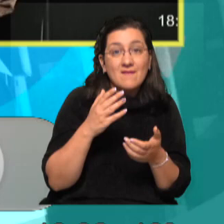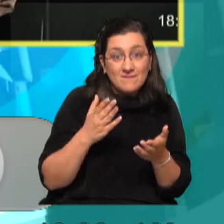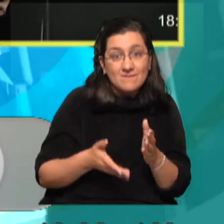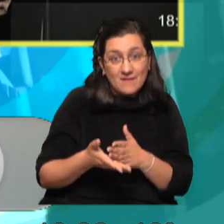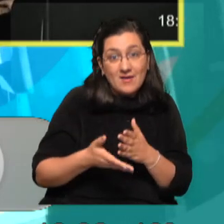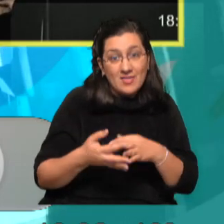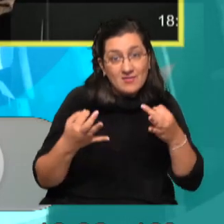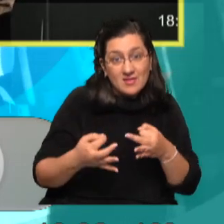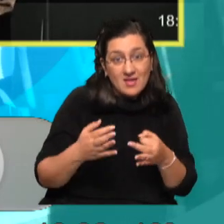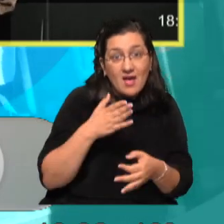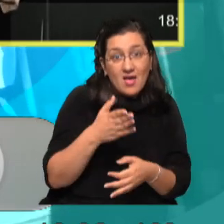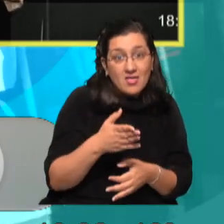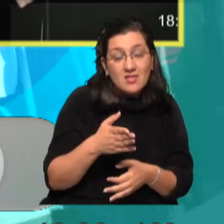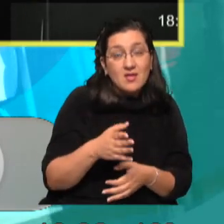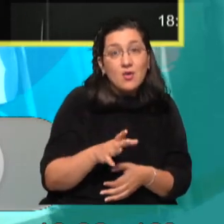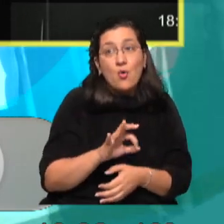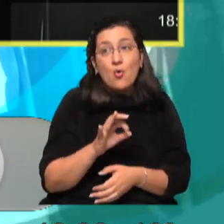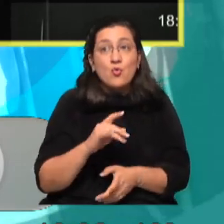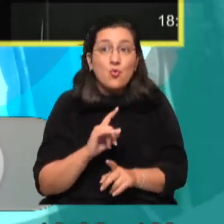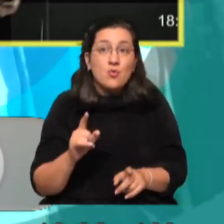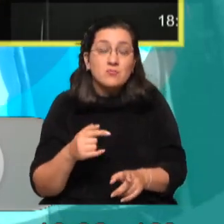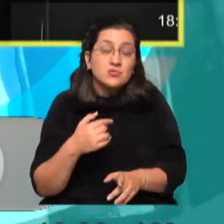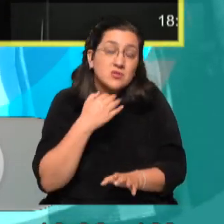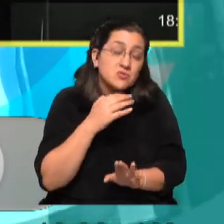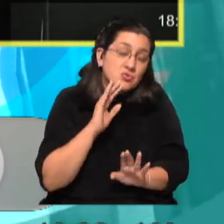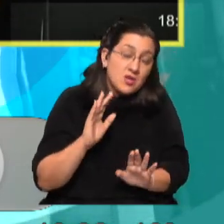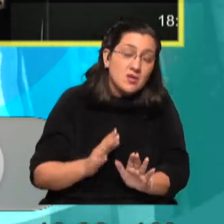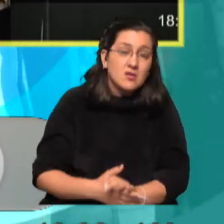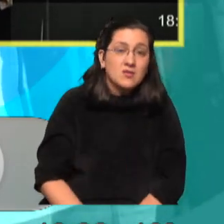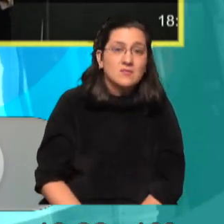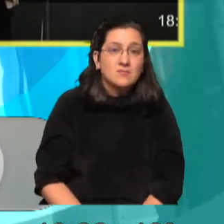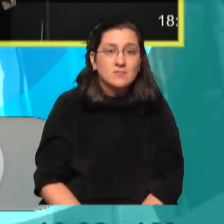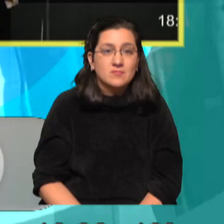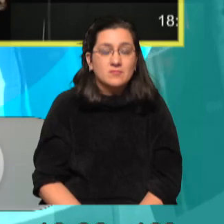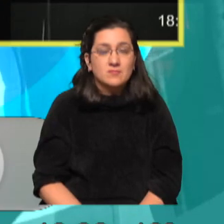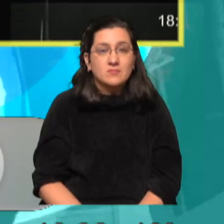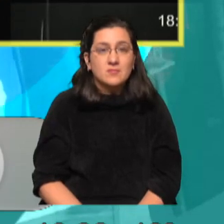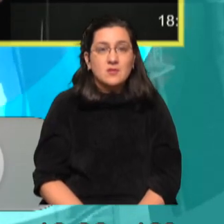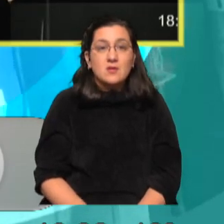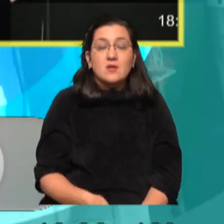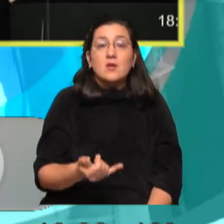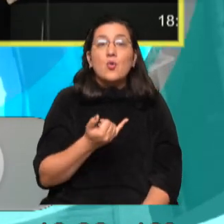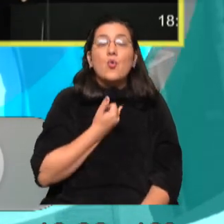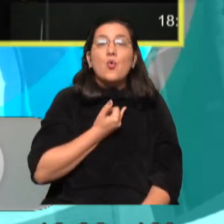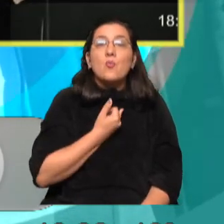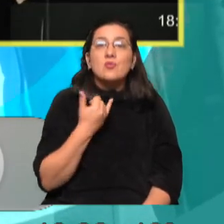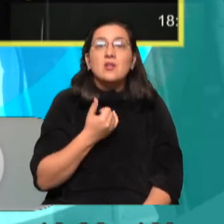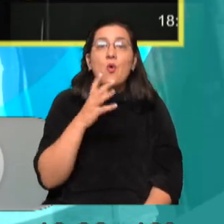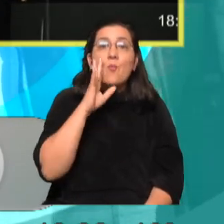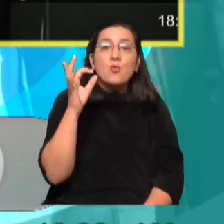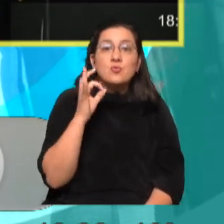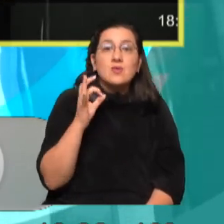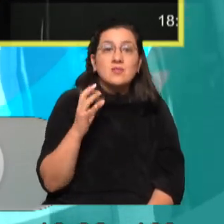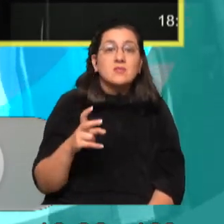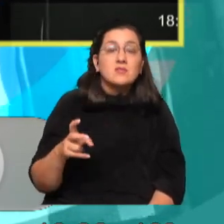quién no, o sea. Entonces está como que me mantengo un poco al margen de eso realmente, o sea. ¿Y cómo es que llega la oportunidad de tocar un escenario